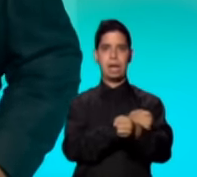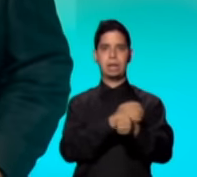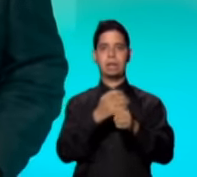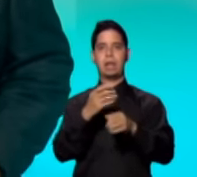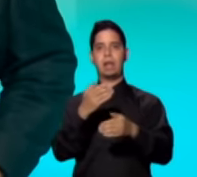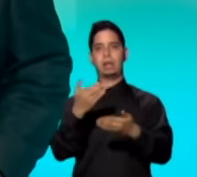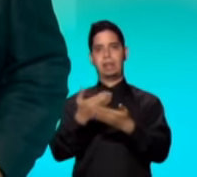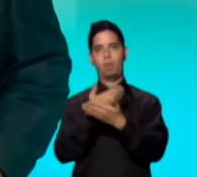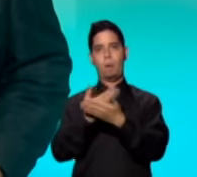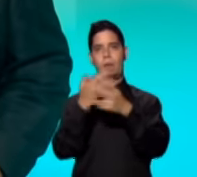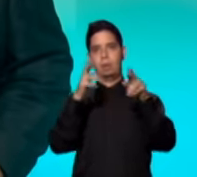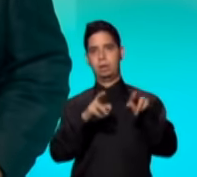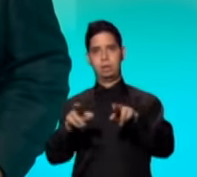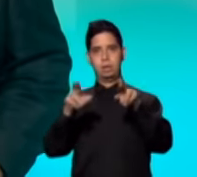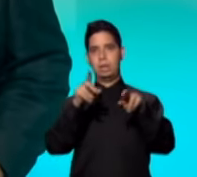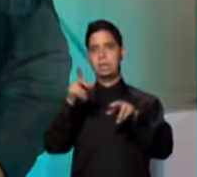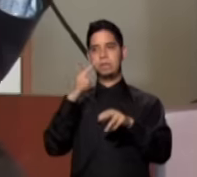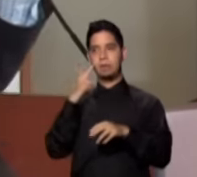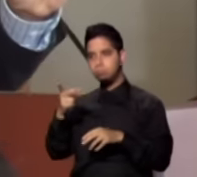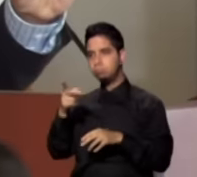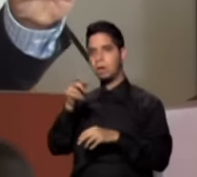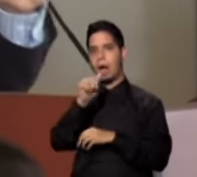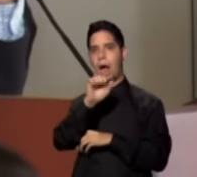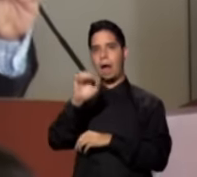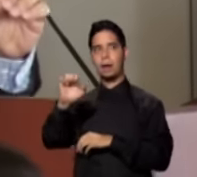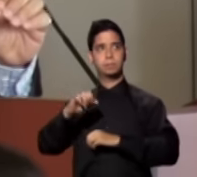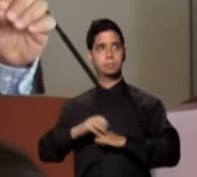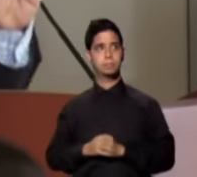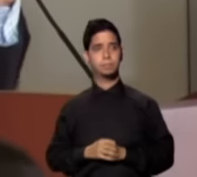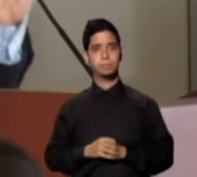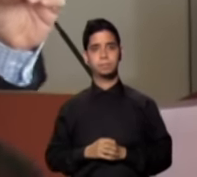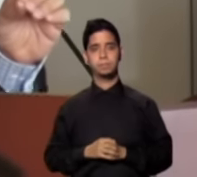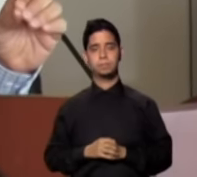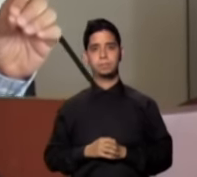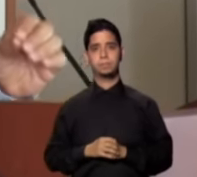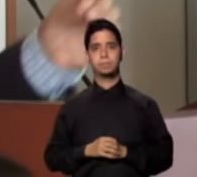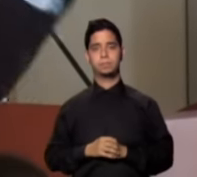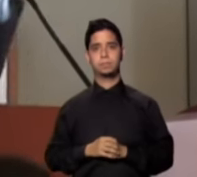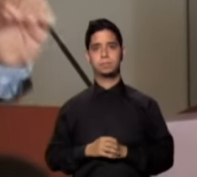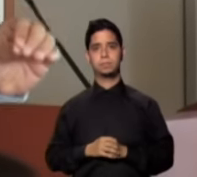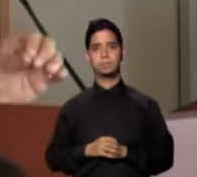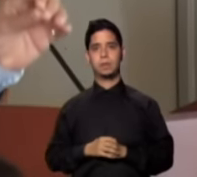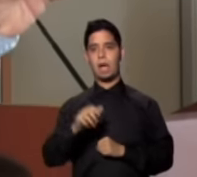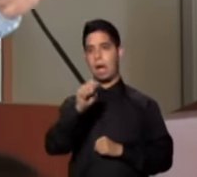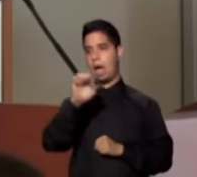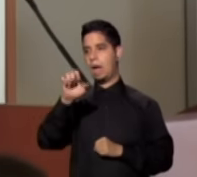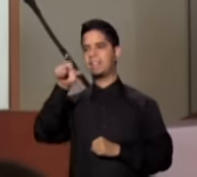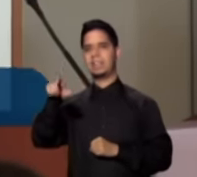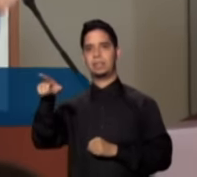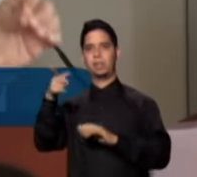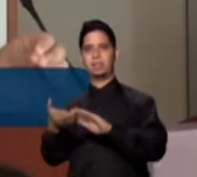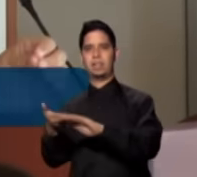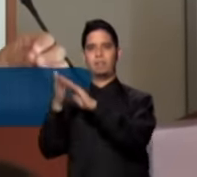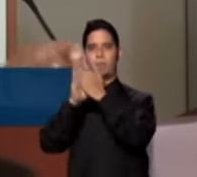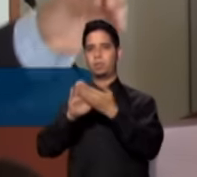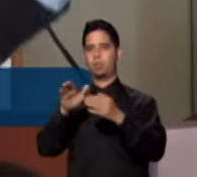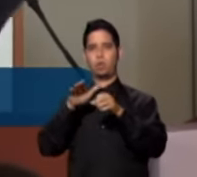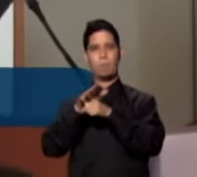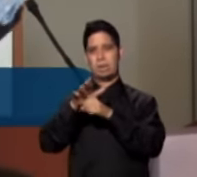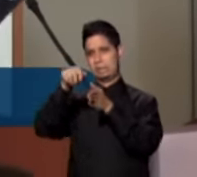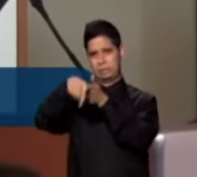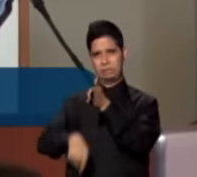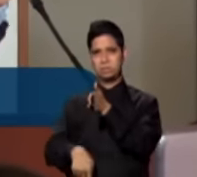la Autoridad de Energía Eléctrica. Energía eléctrica a corto plazo necesita una transformación profunda, una reorganización